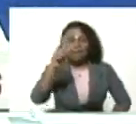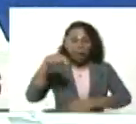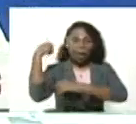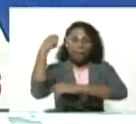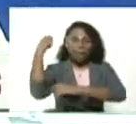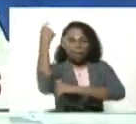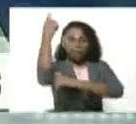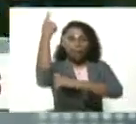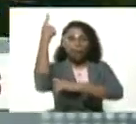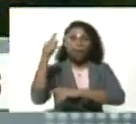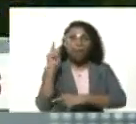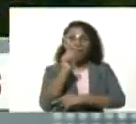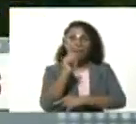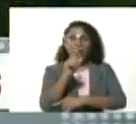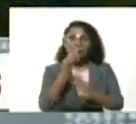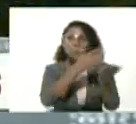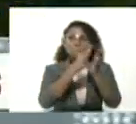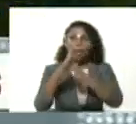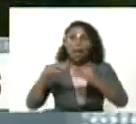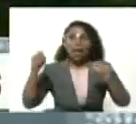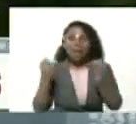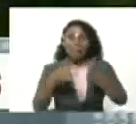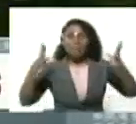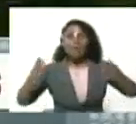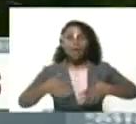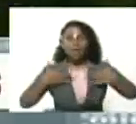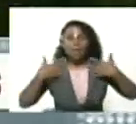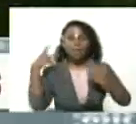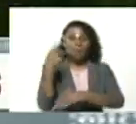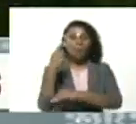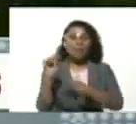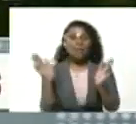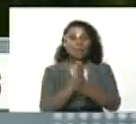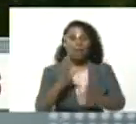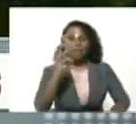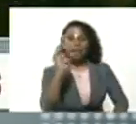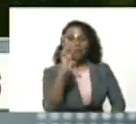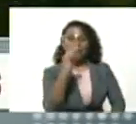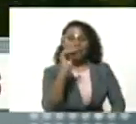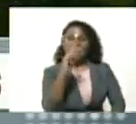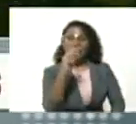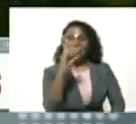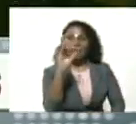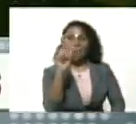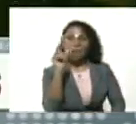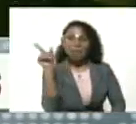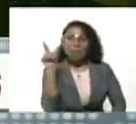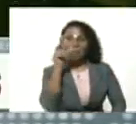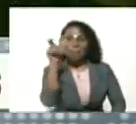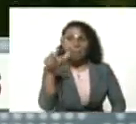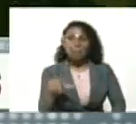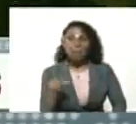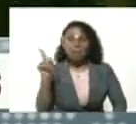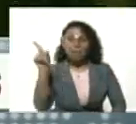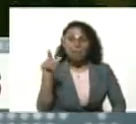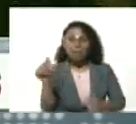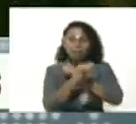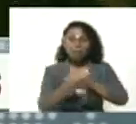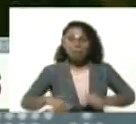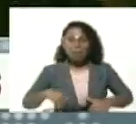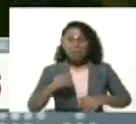Apure, en la comunidad Campo Alegre, parroquia San Fernando, está el gobernador Ramón Carrizales, entre el